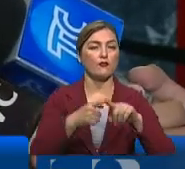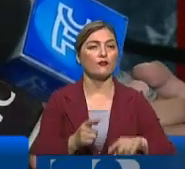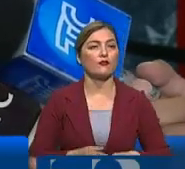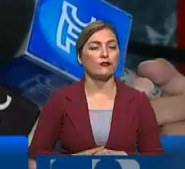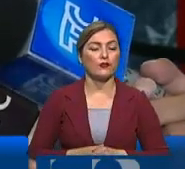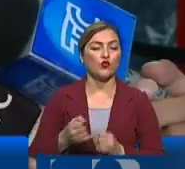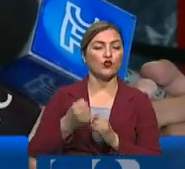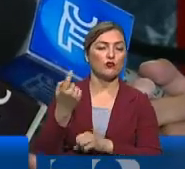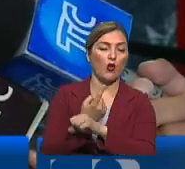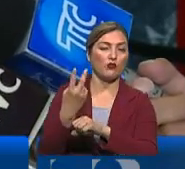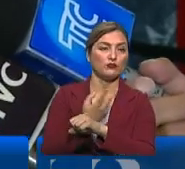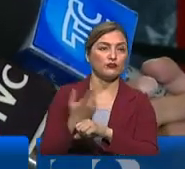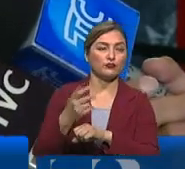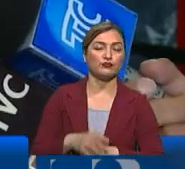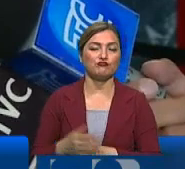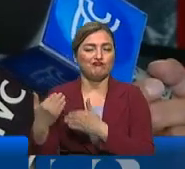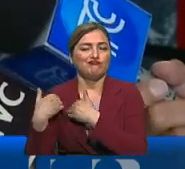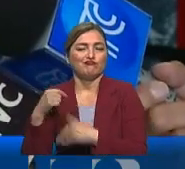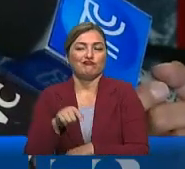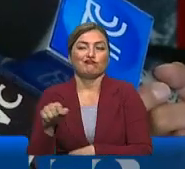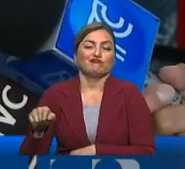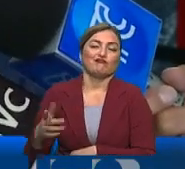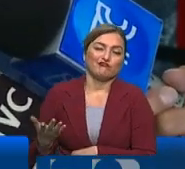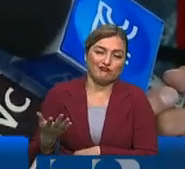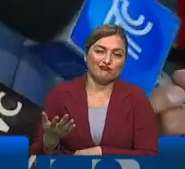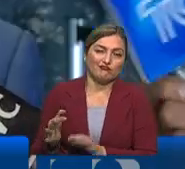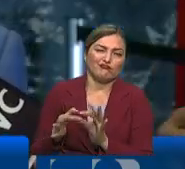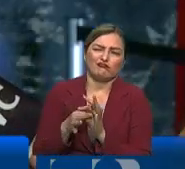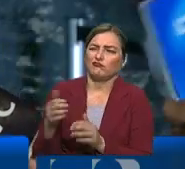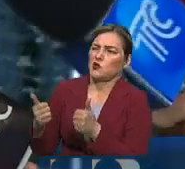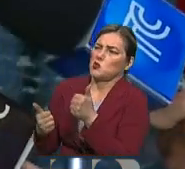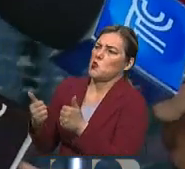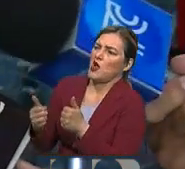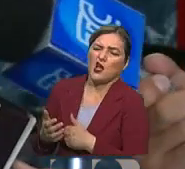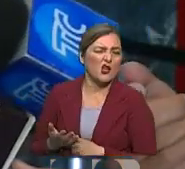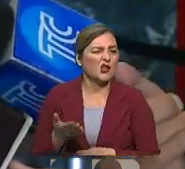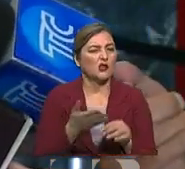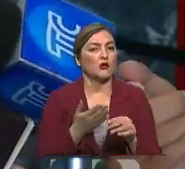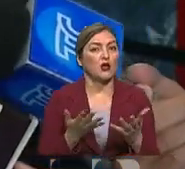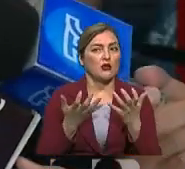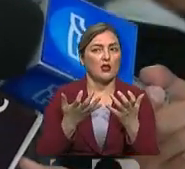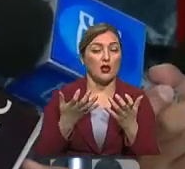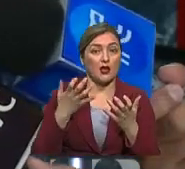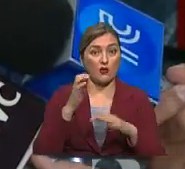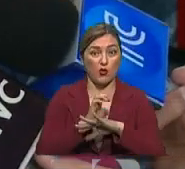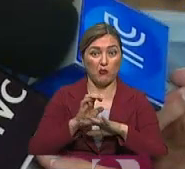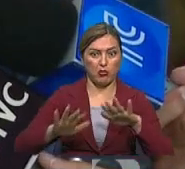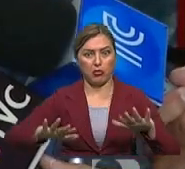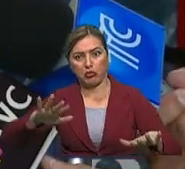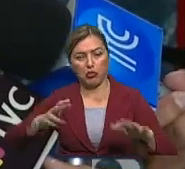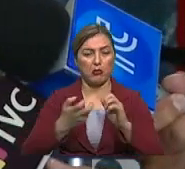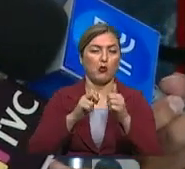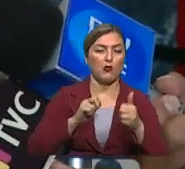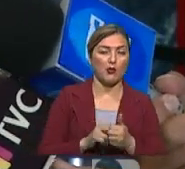han ocurrido en las últimas horas en el país y que no descartamos que tengan un mismo hilo conductor. ¿Cuál es? Generar la inestabilidad en el país para eso tratar de